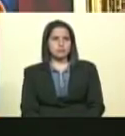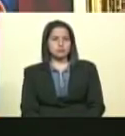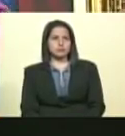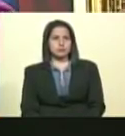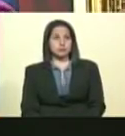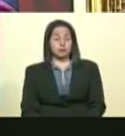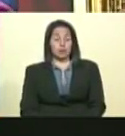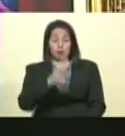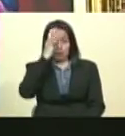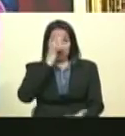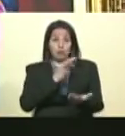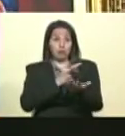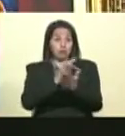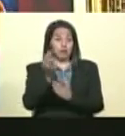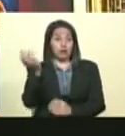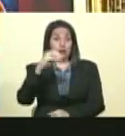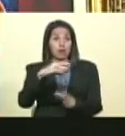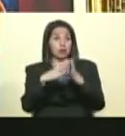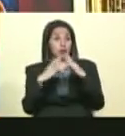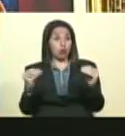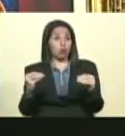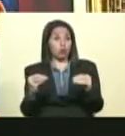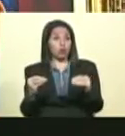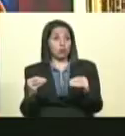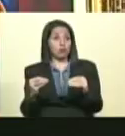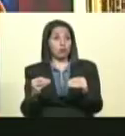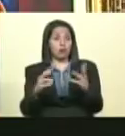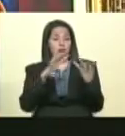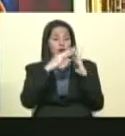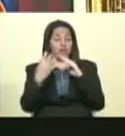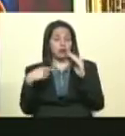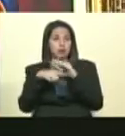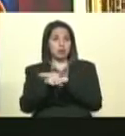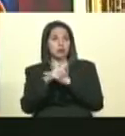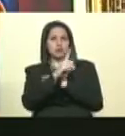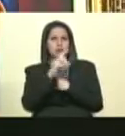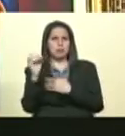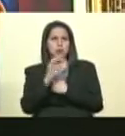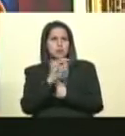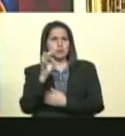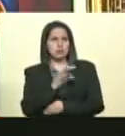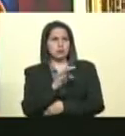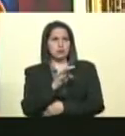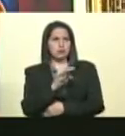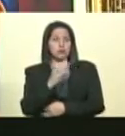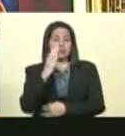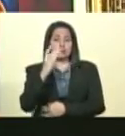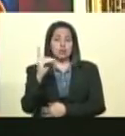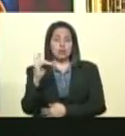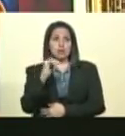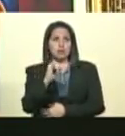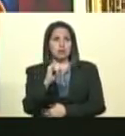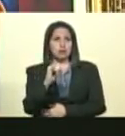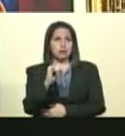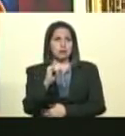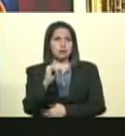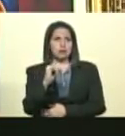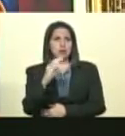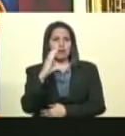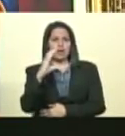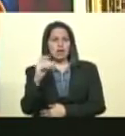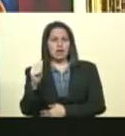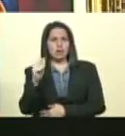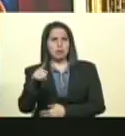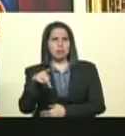Tengo fe que la suma de todos los factores, Barrio Adentro 100%, los CDI, los SRI, los CAP,